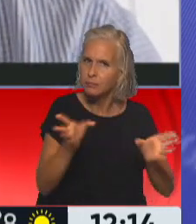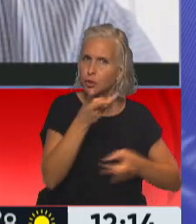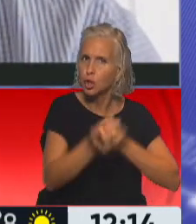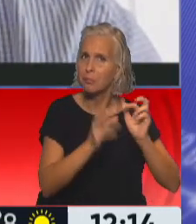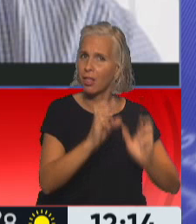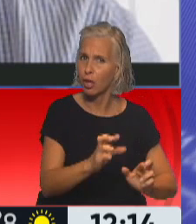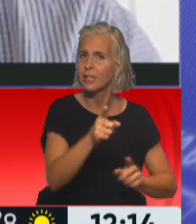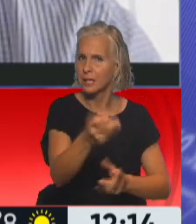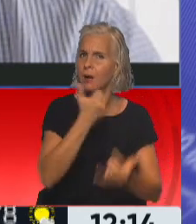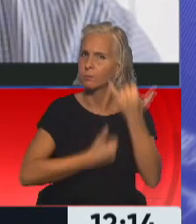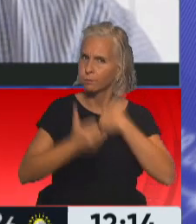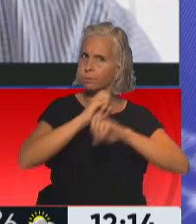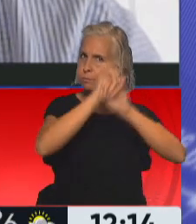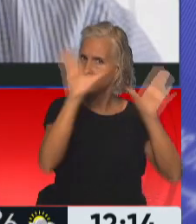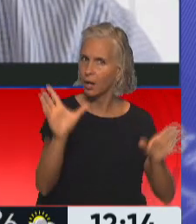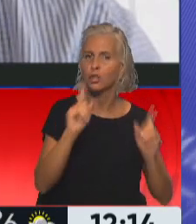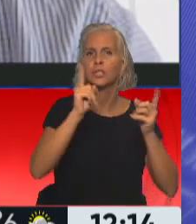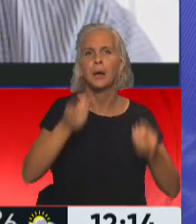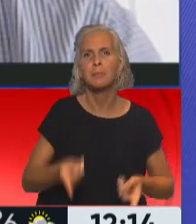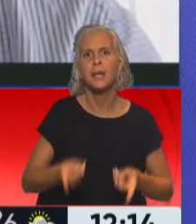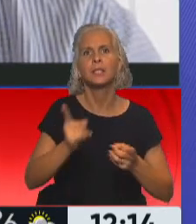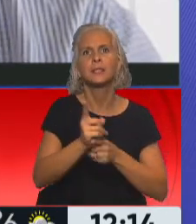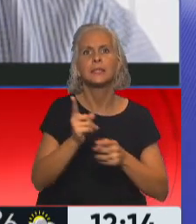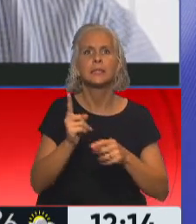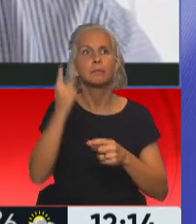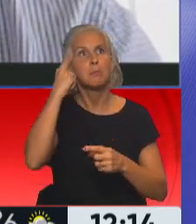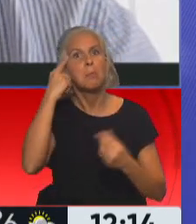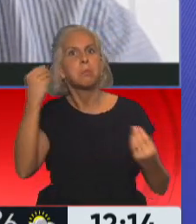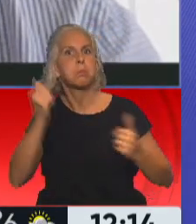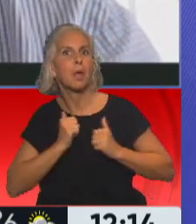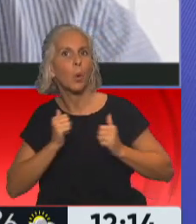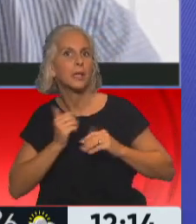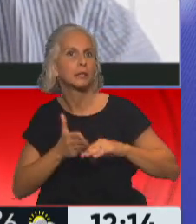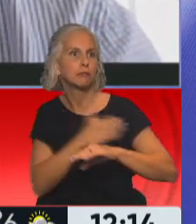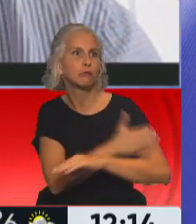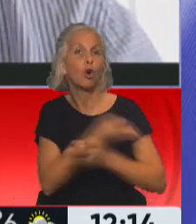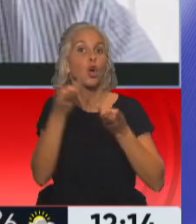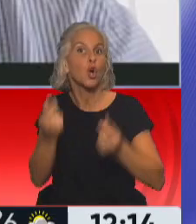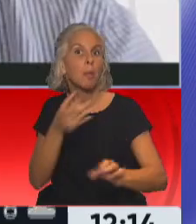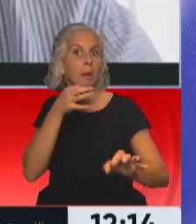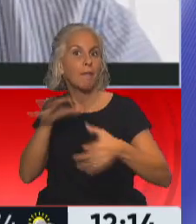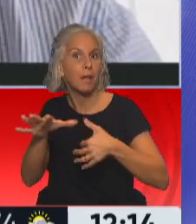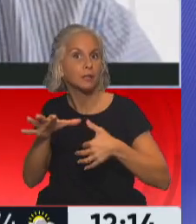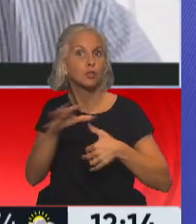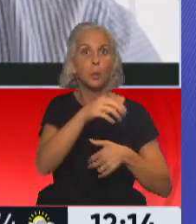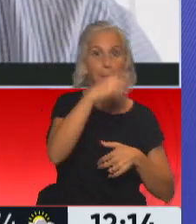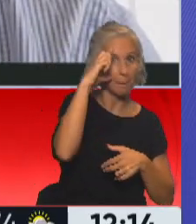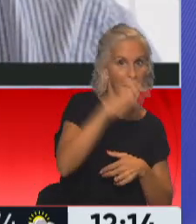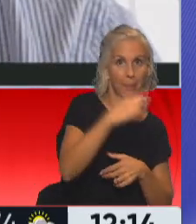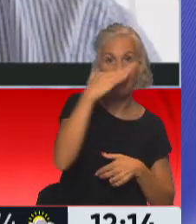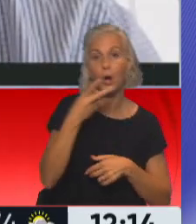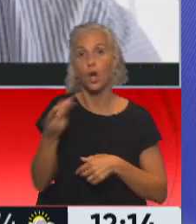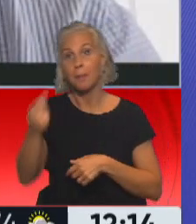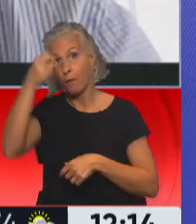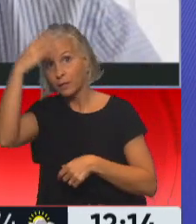Ahí ya nos diste un panorama también de que se evitó la especulación esa financiera de comprar o vender en el MEP y comprar en el oficial.